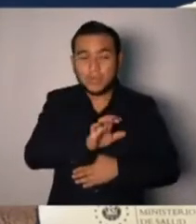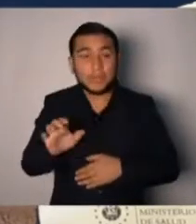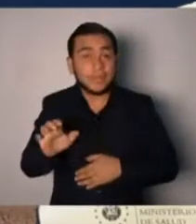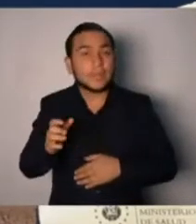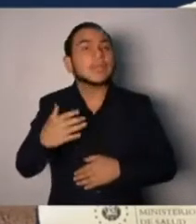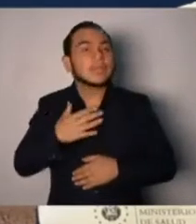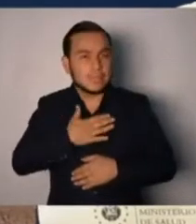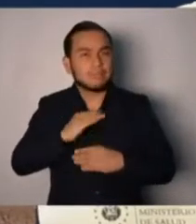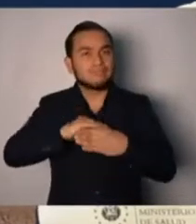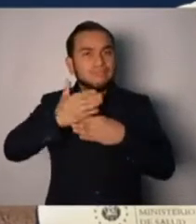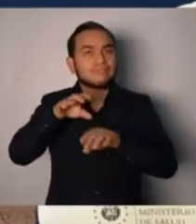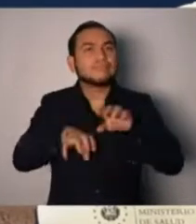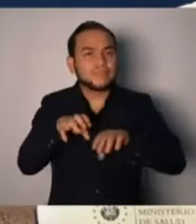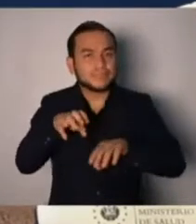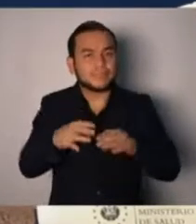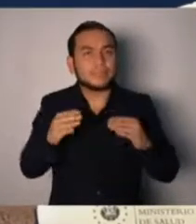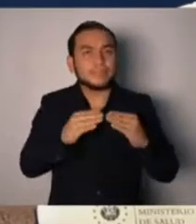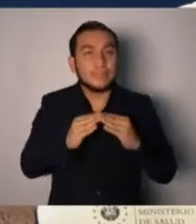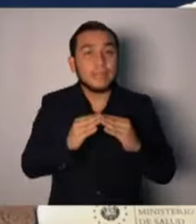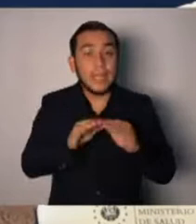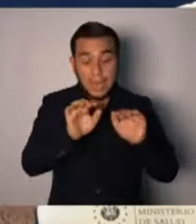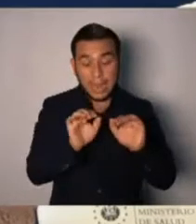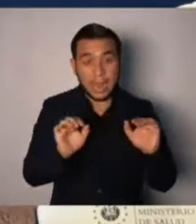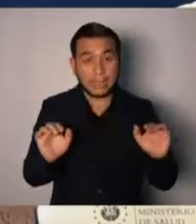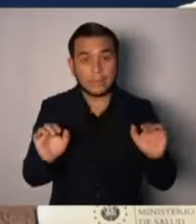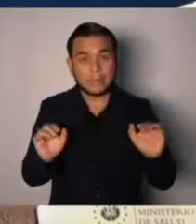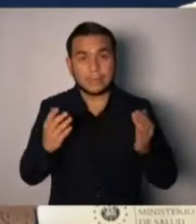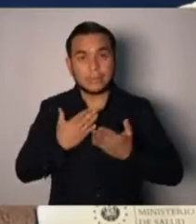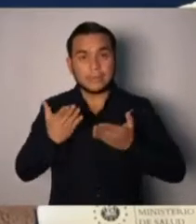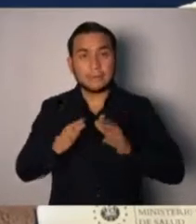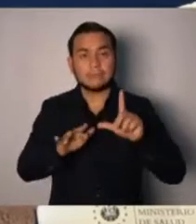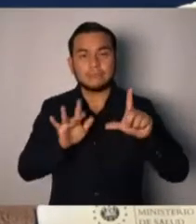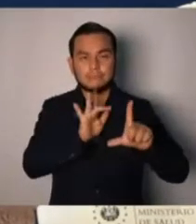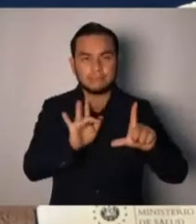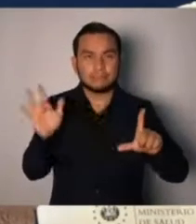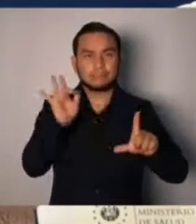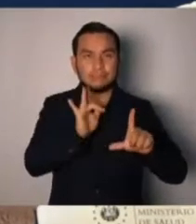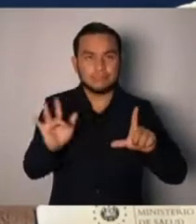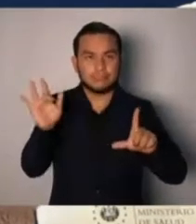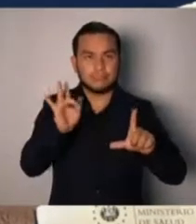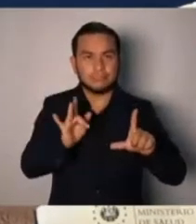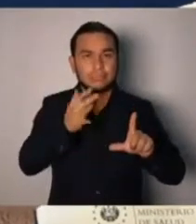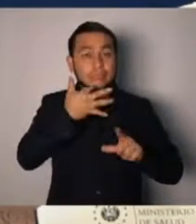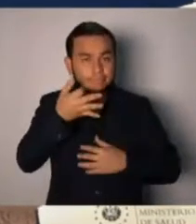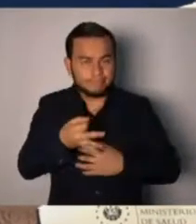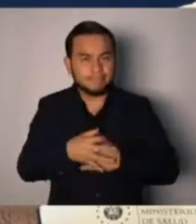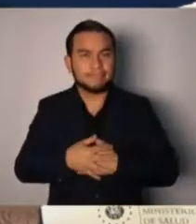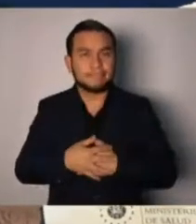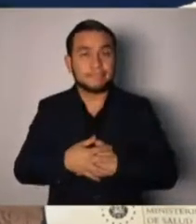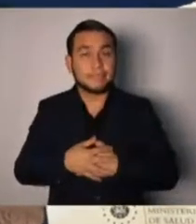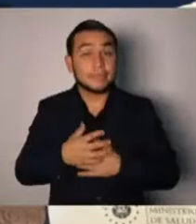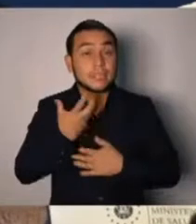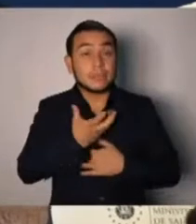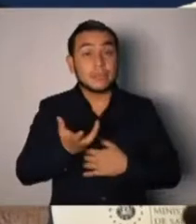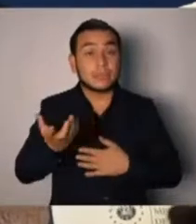tener una computadora y los chiquitos le damos una tablet a los chiquititos pues para que no quieren las teclas pero ya los